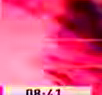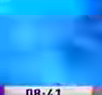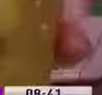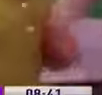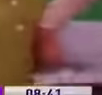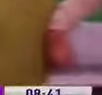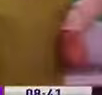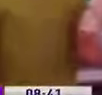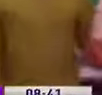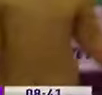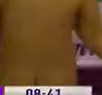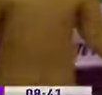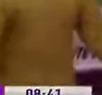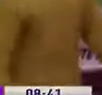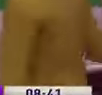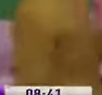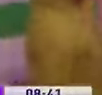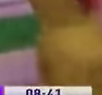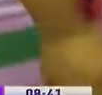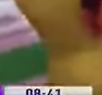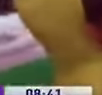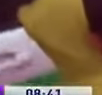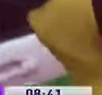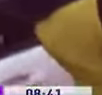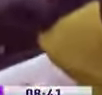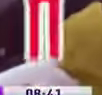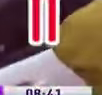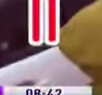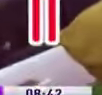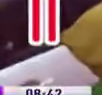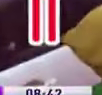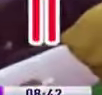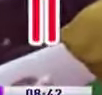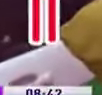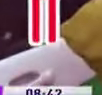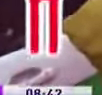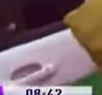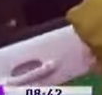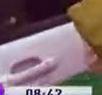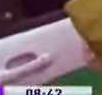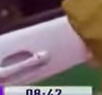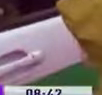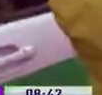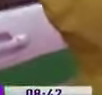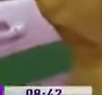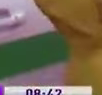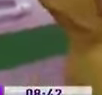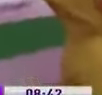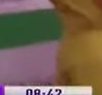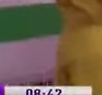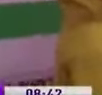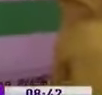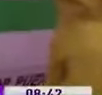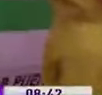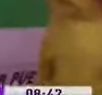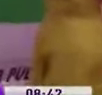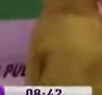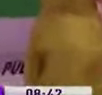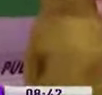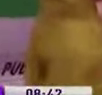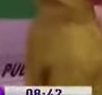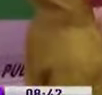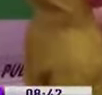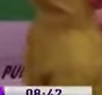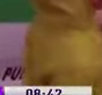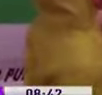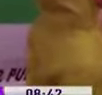¿Por qué se cruza cuando el semáforo, el muñequito está en rojo? Está lloviendo, el apuro. No me puede atropellar de la comida. Ya vimos que estaba